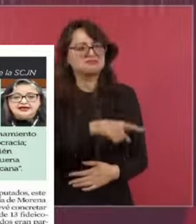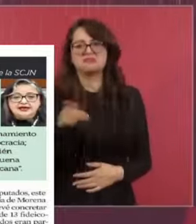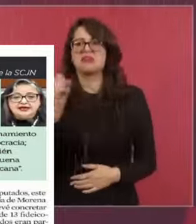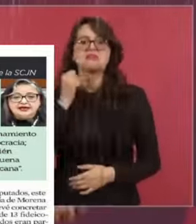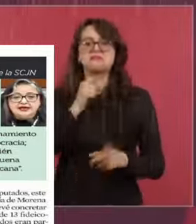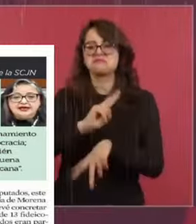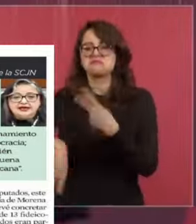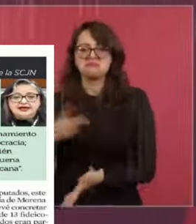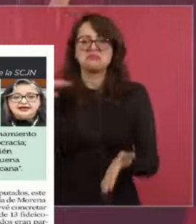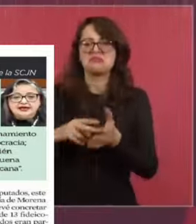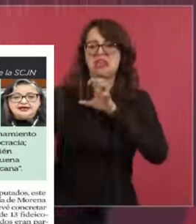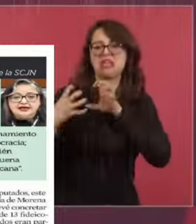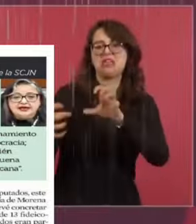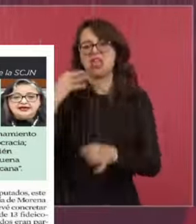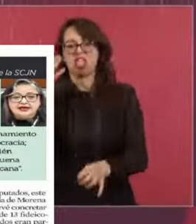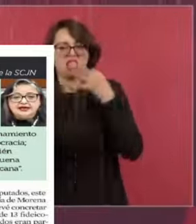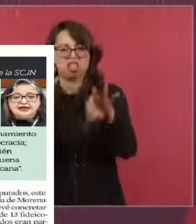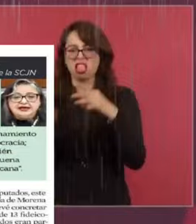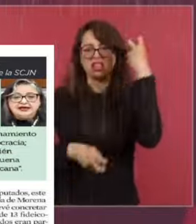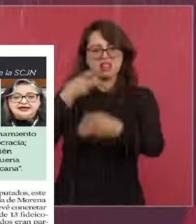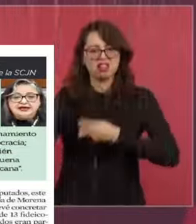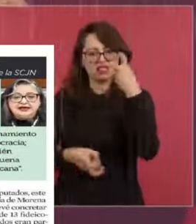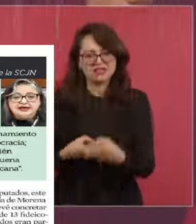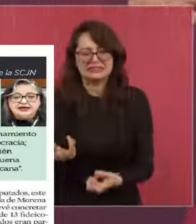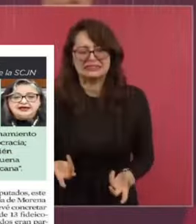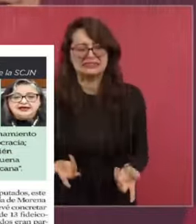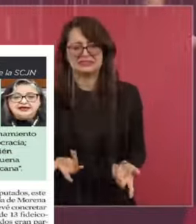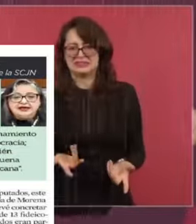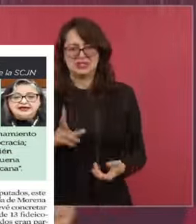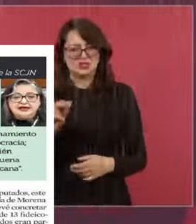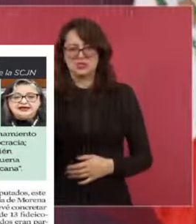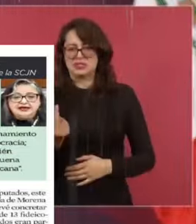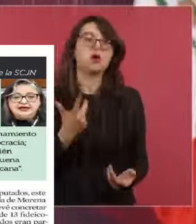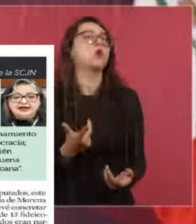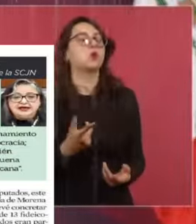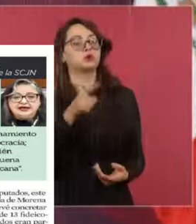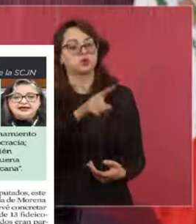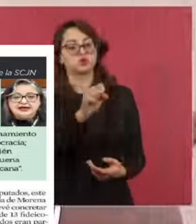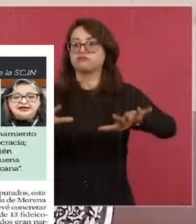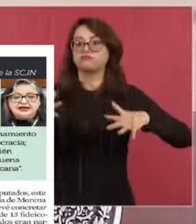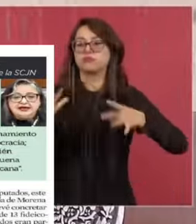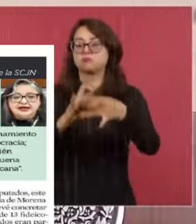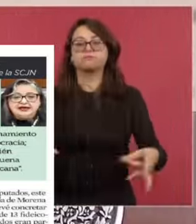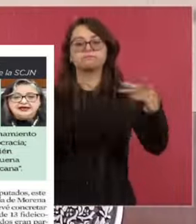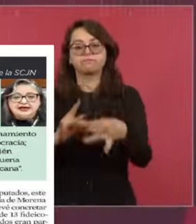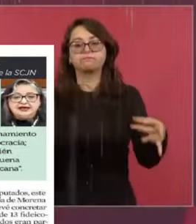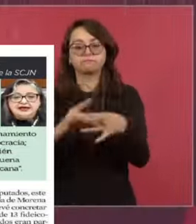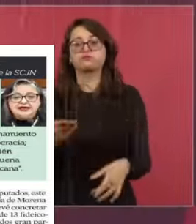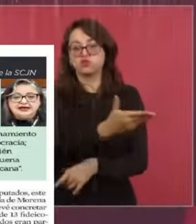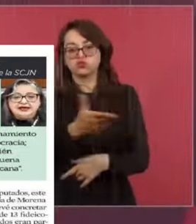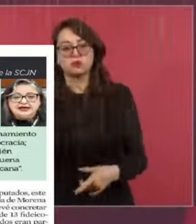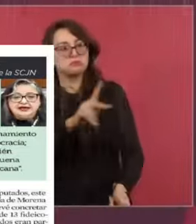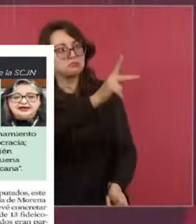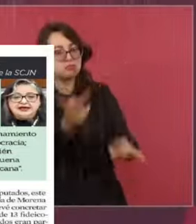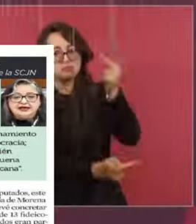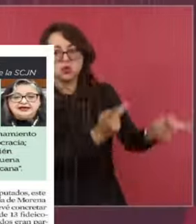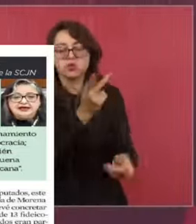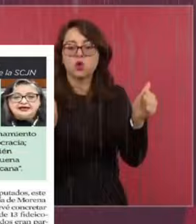respeto. Eso lo pueden hacer en una rueda de prensa que les inviten a ustedes. Y ustedes cuestionan, pero son